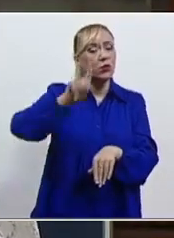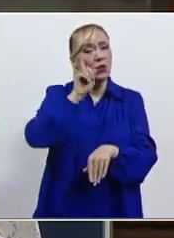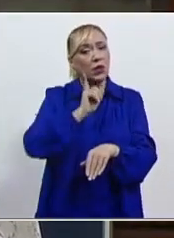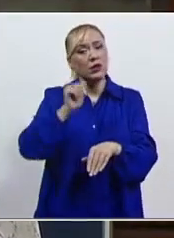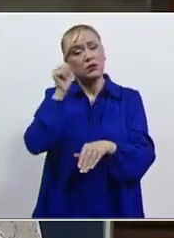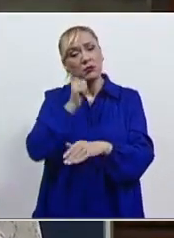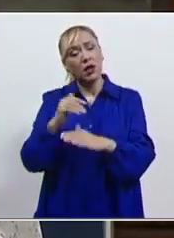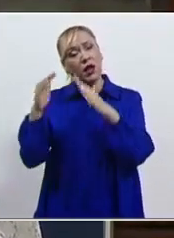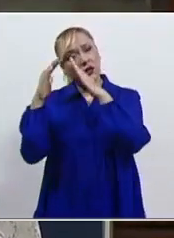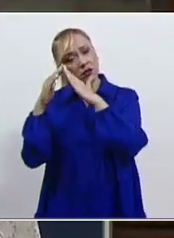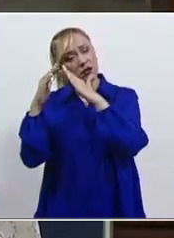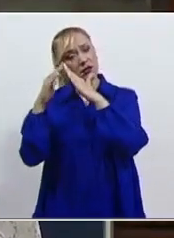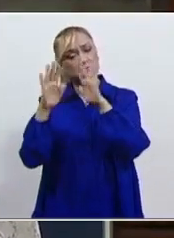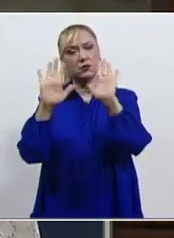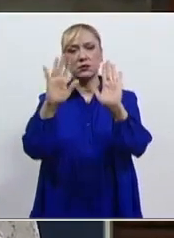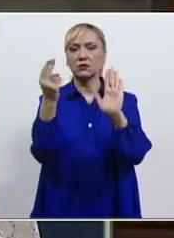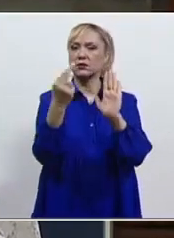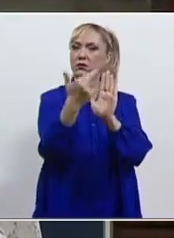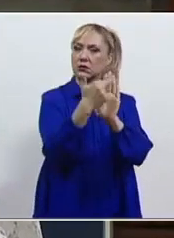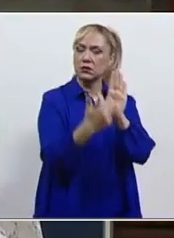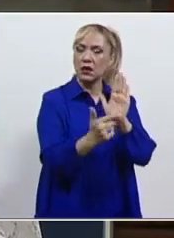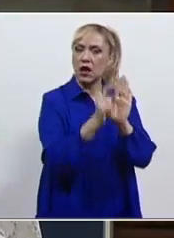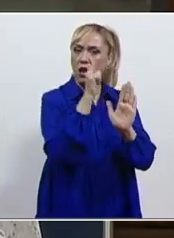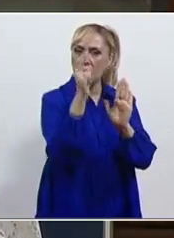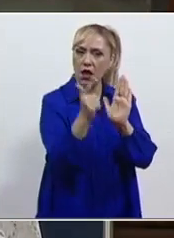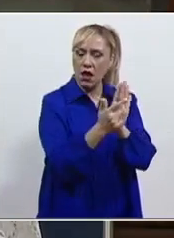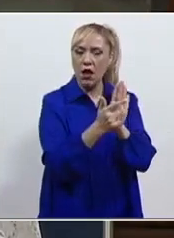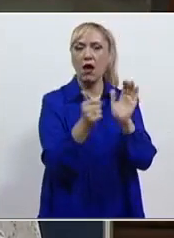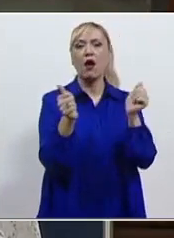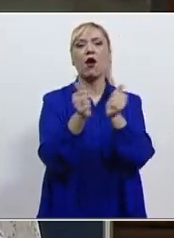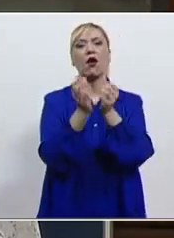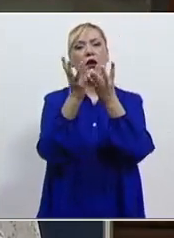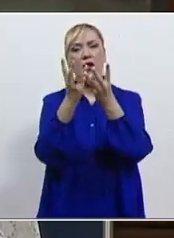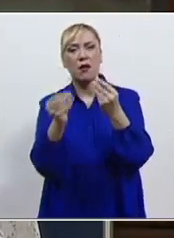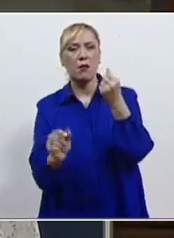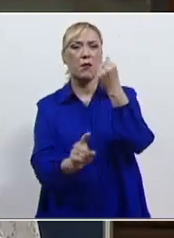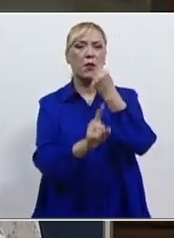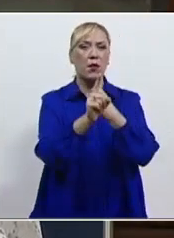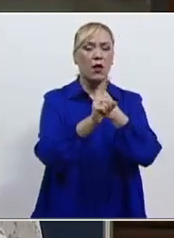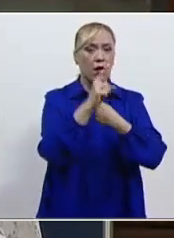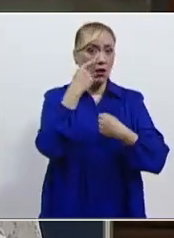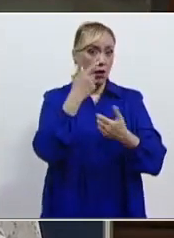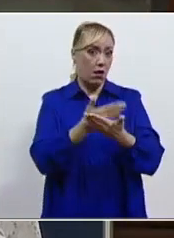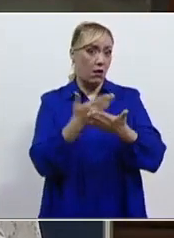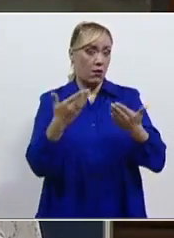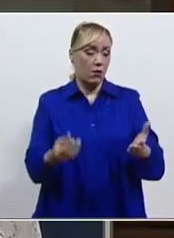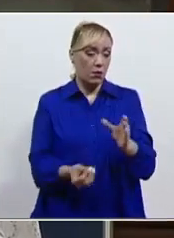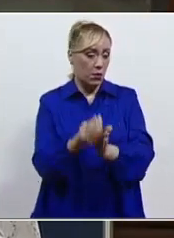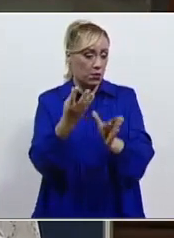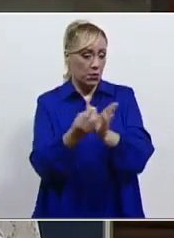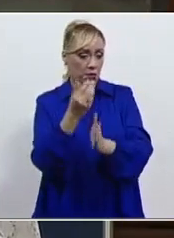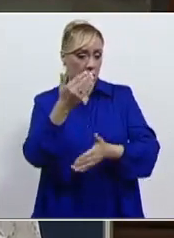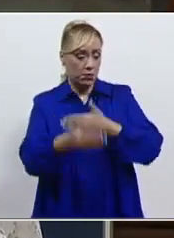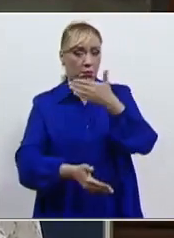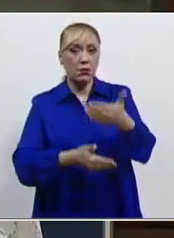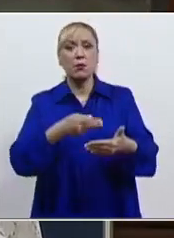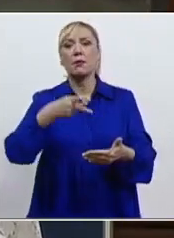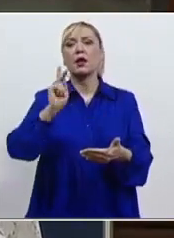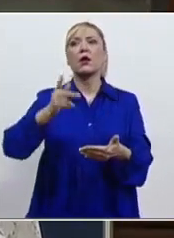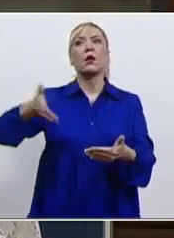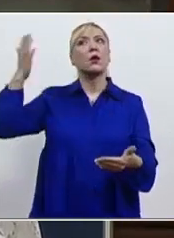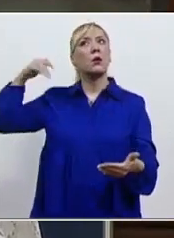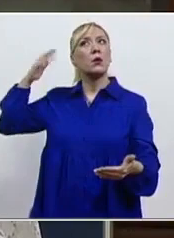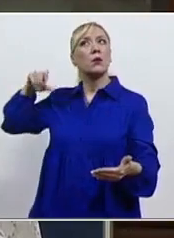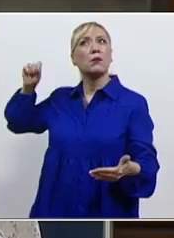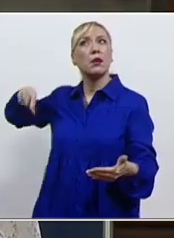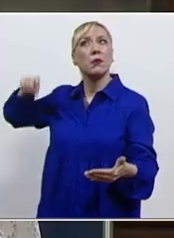marco regulatorio, sentar las bases legales y resolver los conflictos de los temas novedosos y de aquellos que, sin ser nuevos, recién